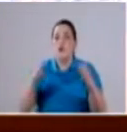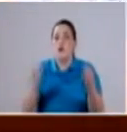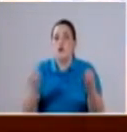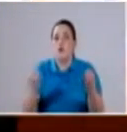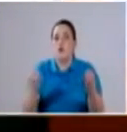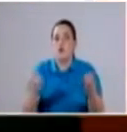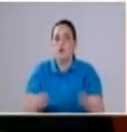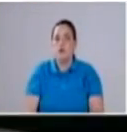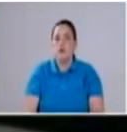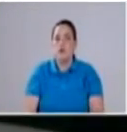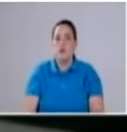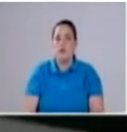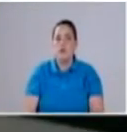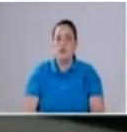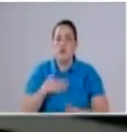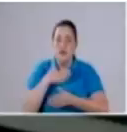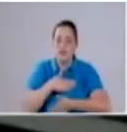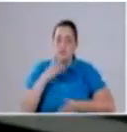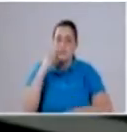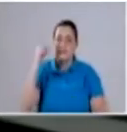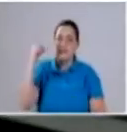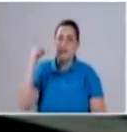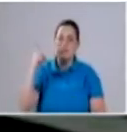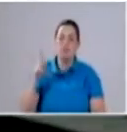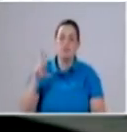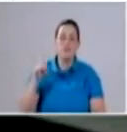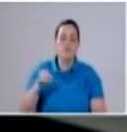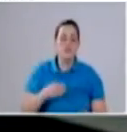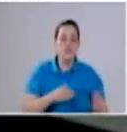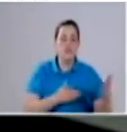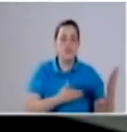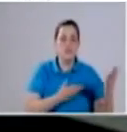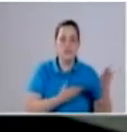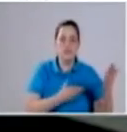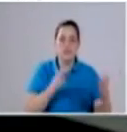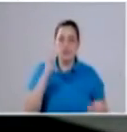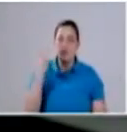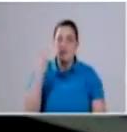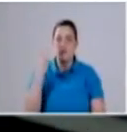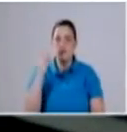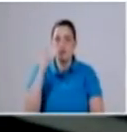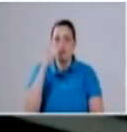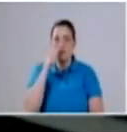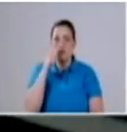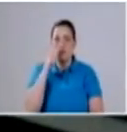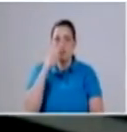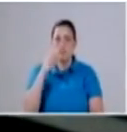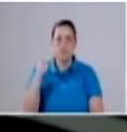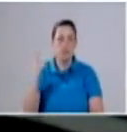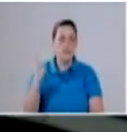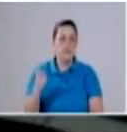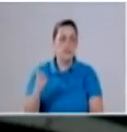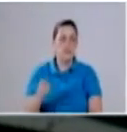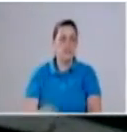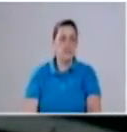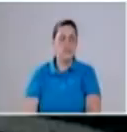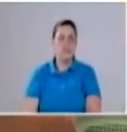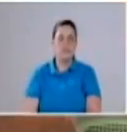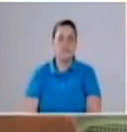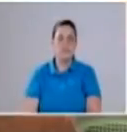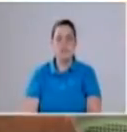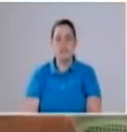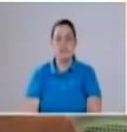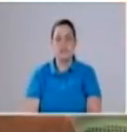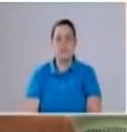No sirviendo a dos señores a la vez. Y cuando se dijo esa frase, se habló bien, bien claro.